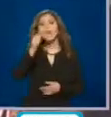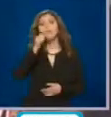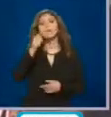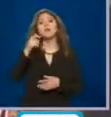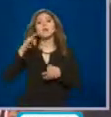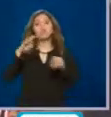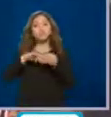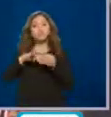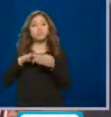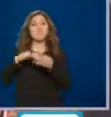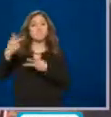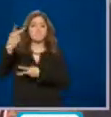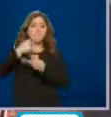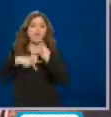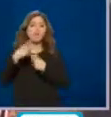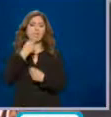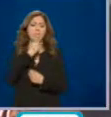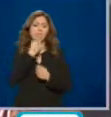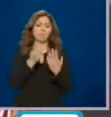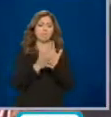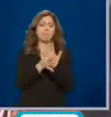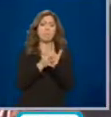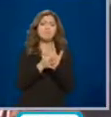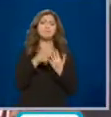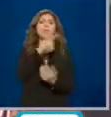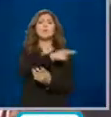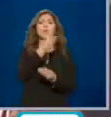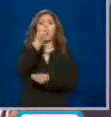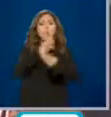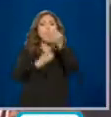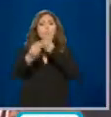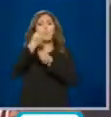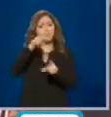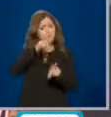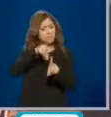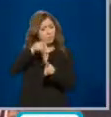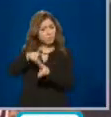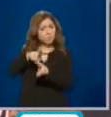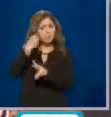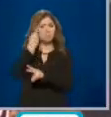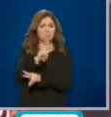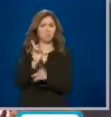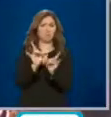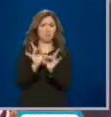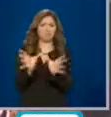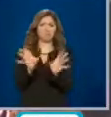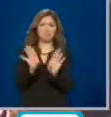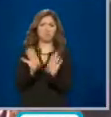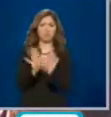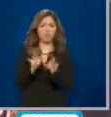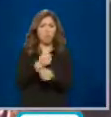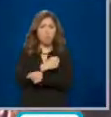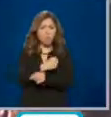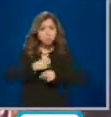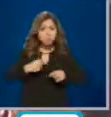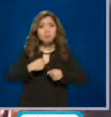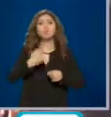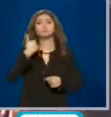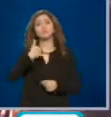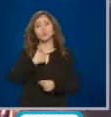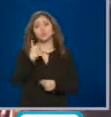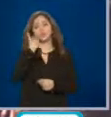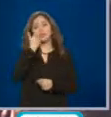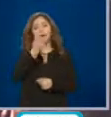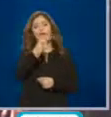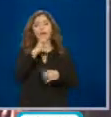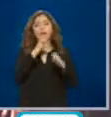que dicen comer lo mismo e inexplicablemente van subiendo de peso. A mí me gusta detallar muchísimo en mi